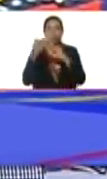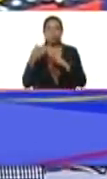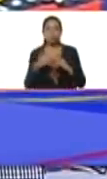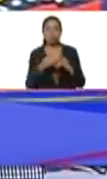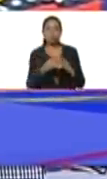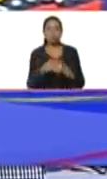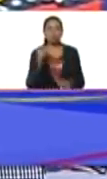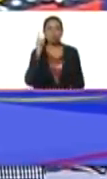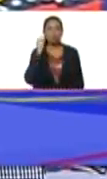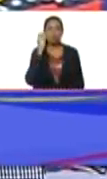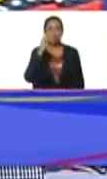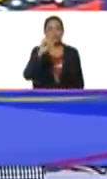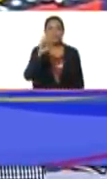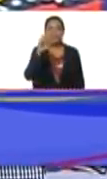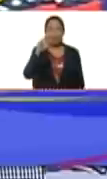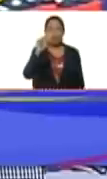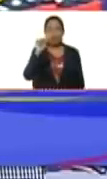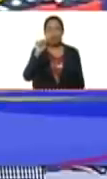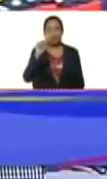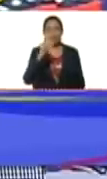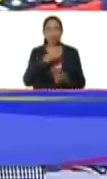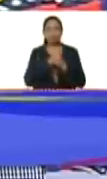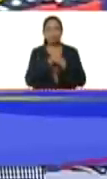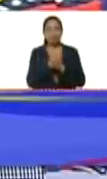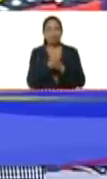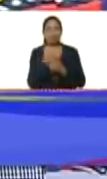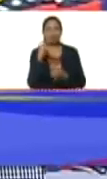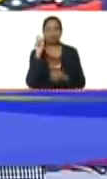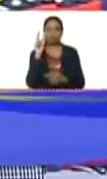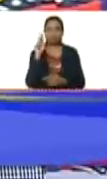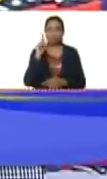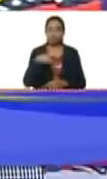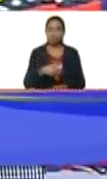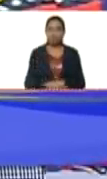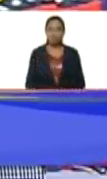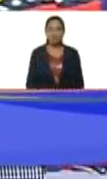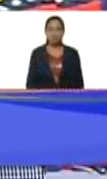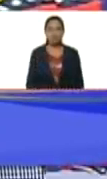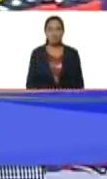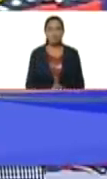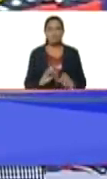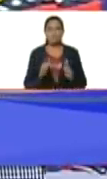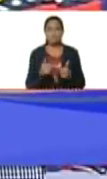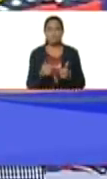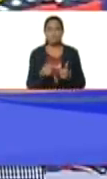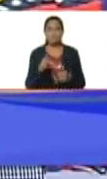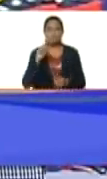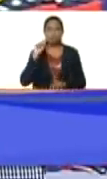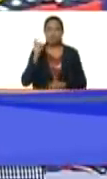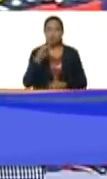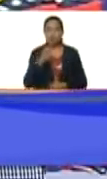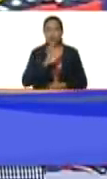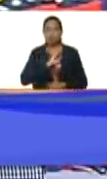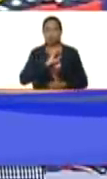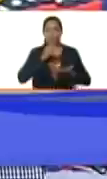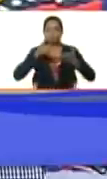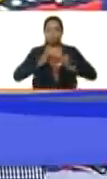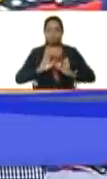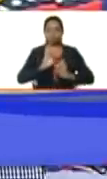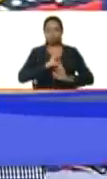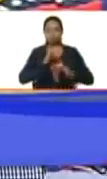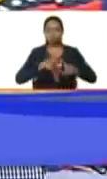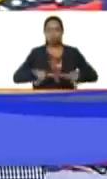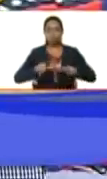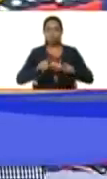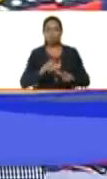Mara, mi querida Mara, nacida en Guatire, guatireña, guatireña, guatireña.